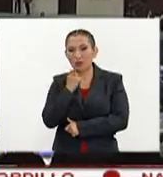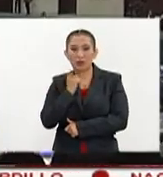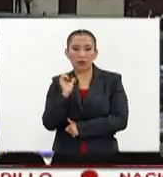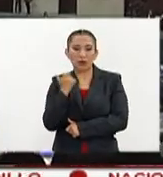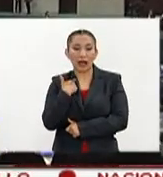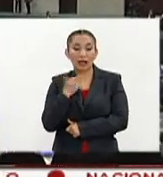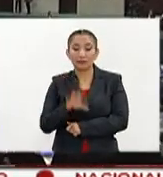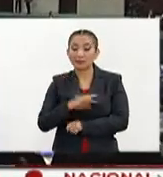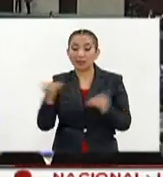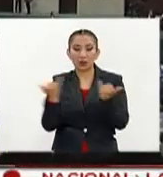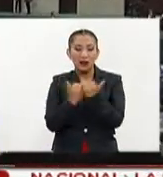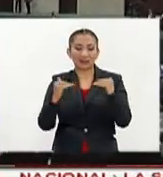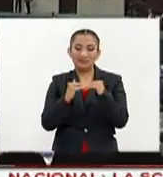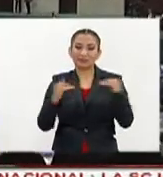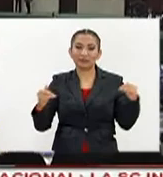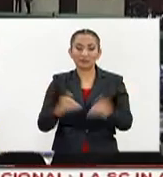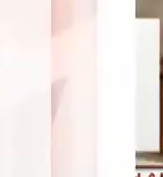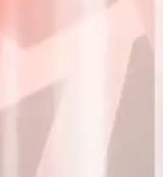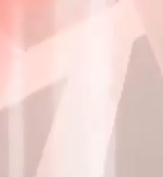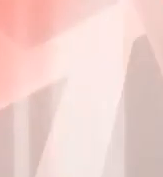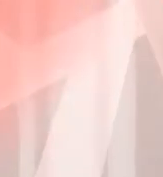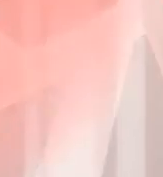Ambos terminaron en empate.